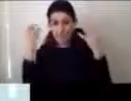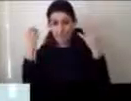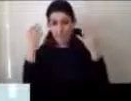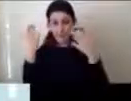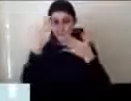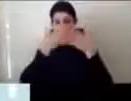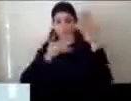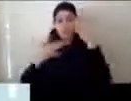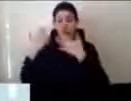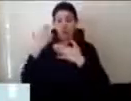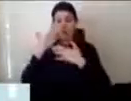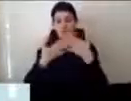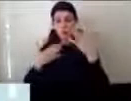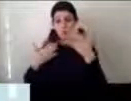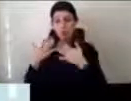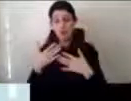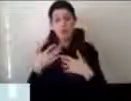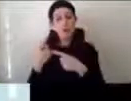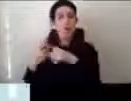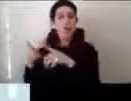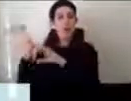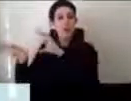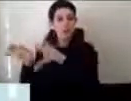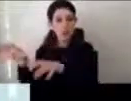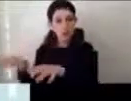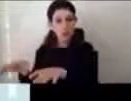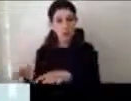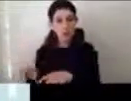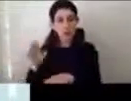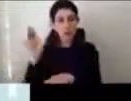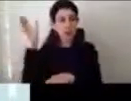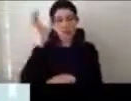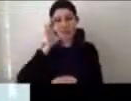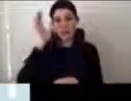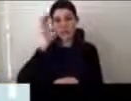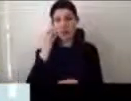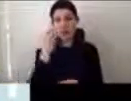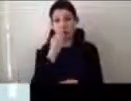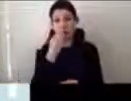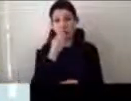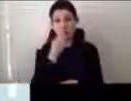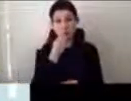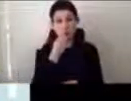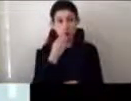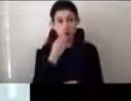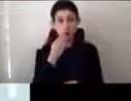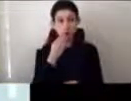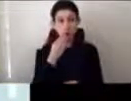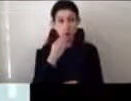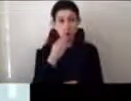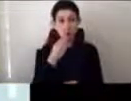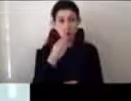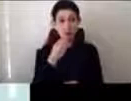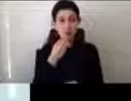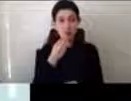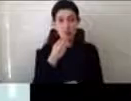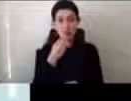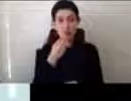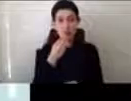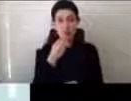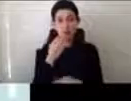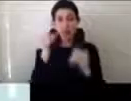protegerse de los depredadores, para buscar el alimento, etc. ¿No es cierto? Pero es una forma